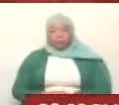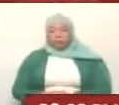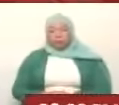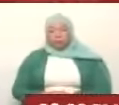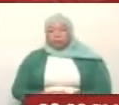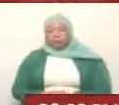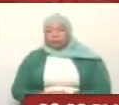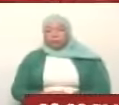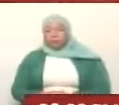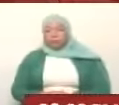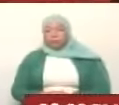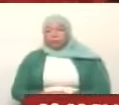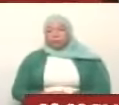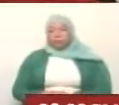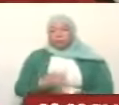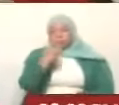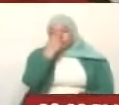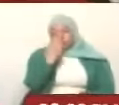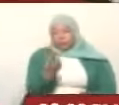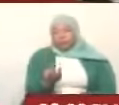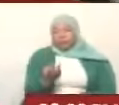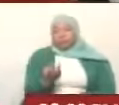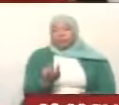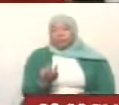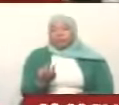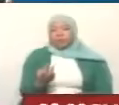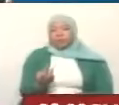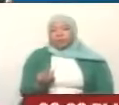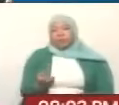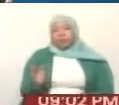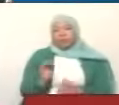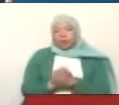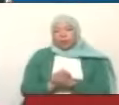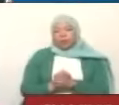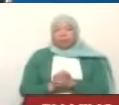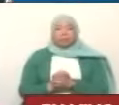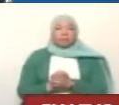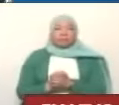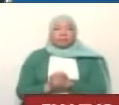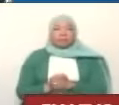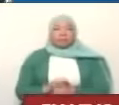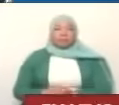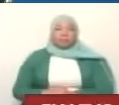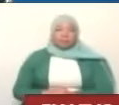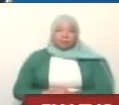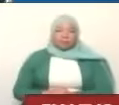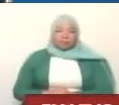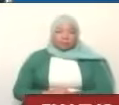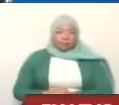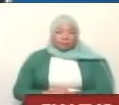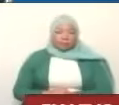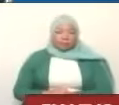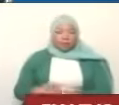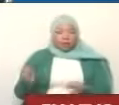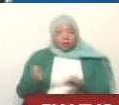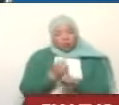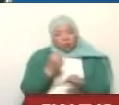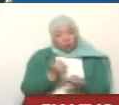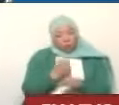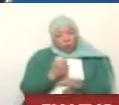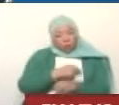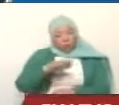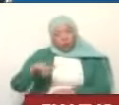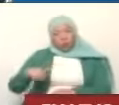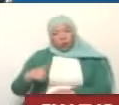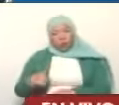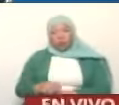Y aquí tenemos invitados a un conjunto de trabajadoras. Está con